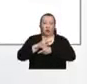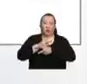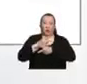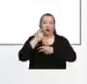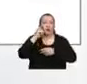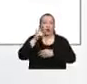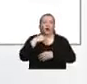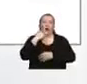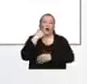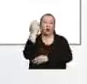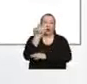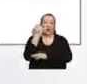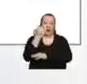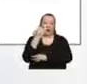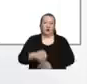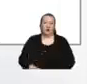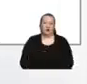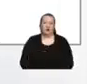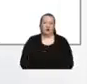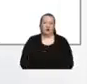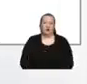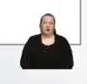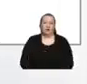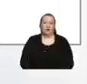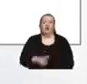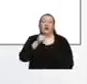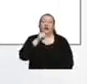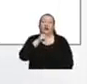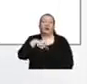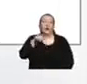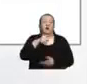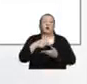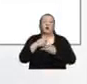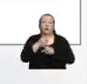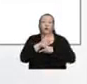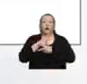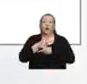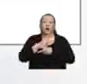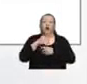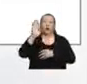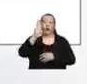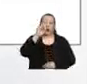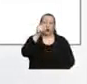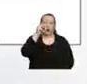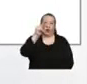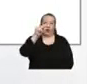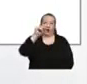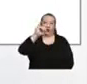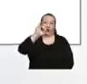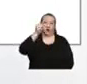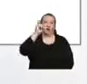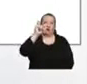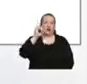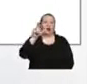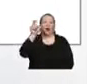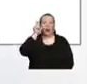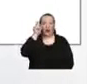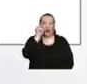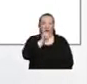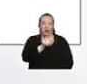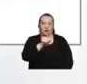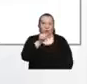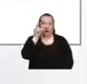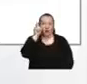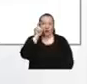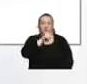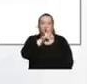les interese a los beneficiarios a que no adivinan quién es el protector de vannis internación de ella tiene prohibido a la beneficia lo que son sus hijos